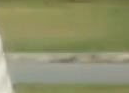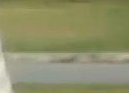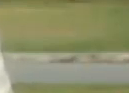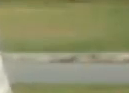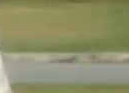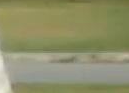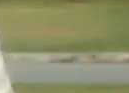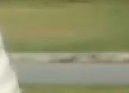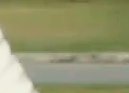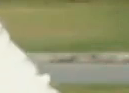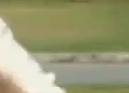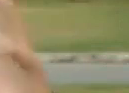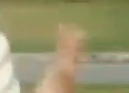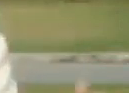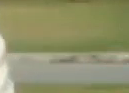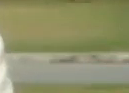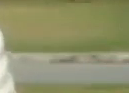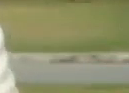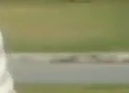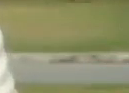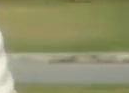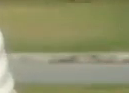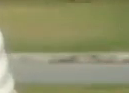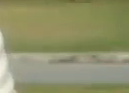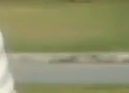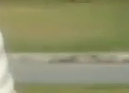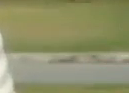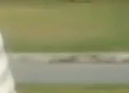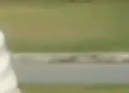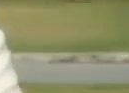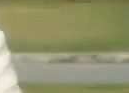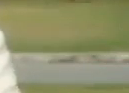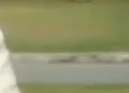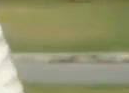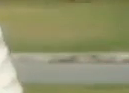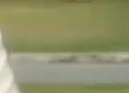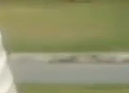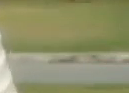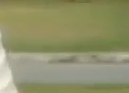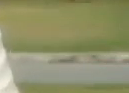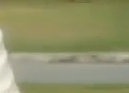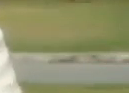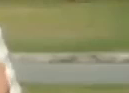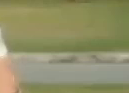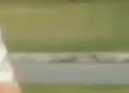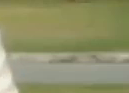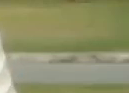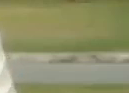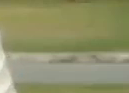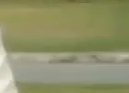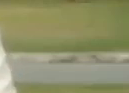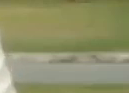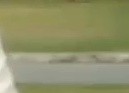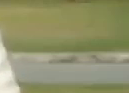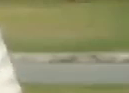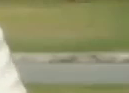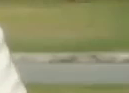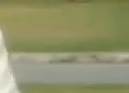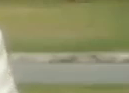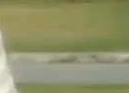de la República Bolivariana de Venezuela, pero ya surgía justamente esta visión de integración en ese abrazo. Ese abrazo significó